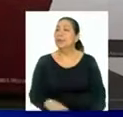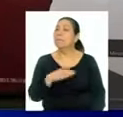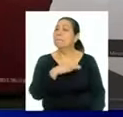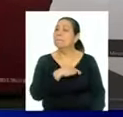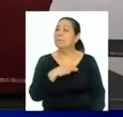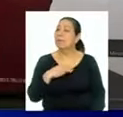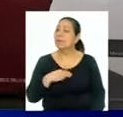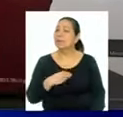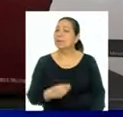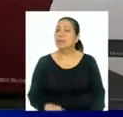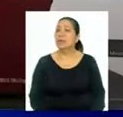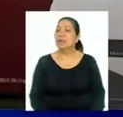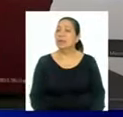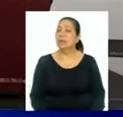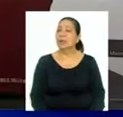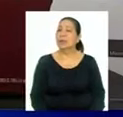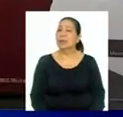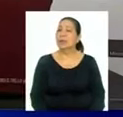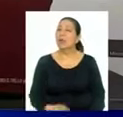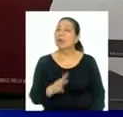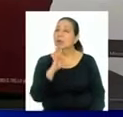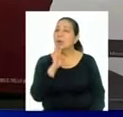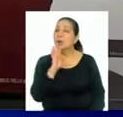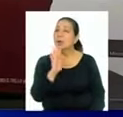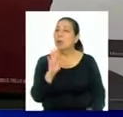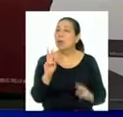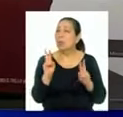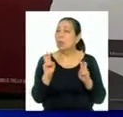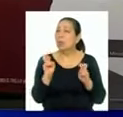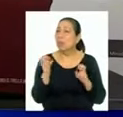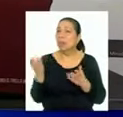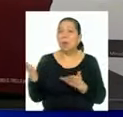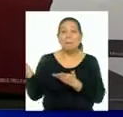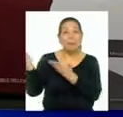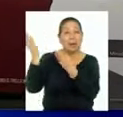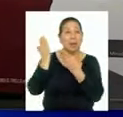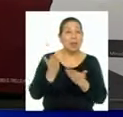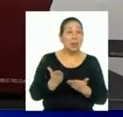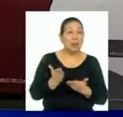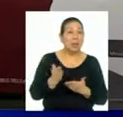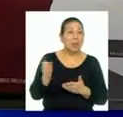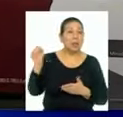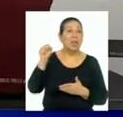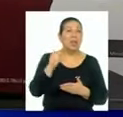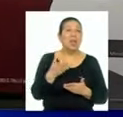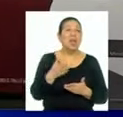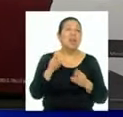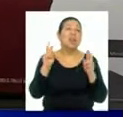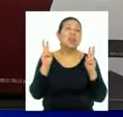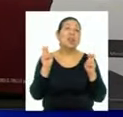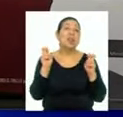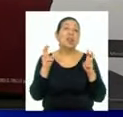de Justicia, ministro Vega, usted habló con respecto al tema de las extradiciones. ¿Cómo está dejando su cartera el